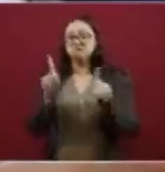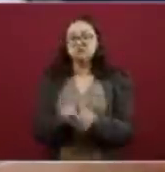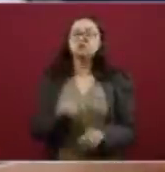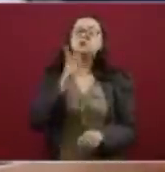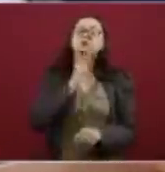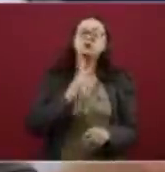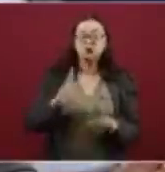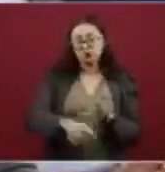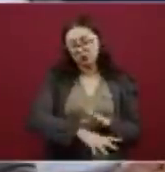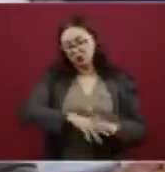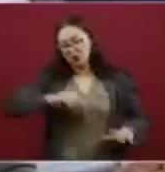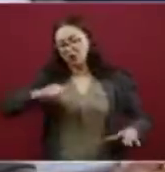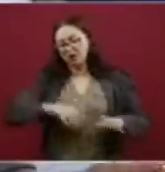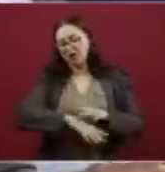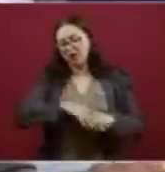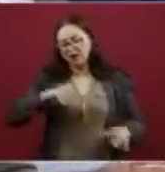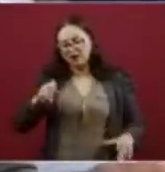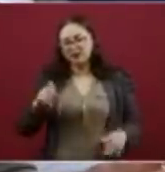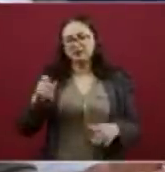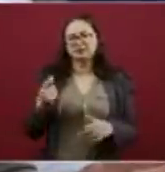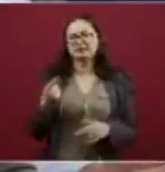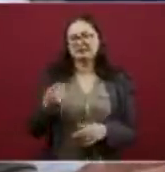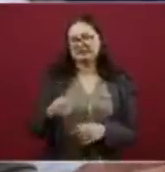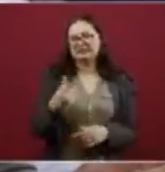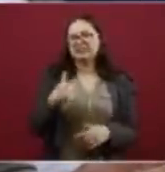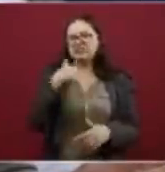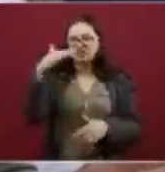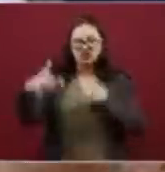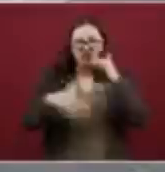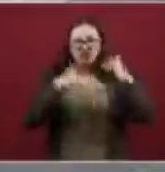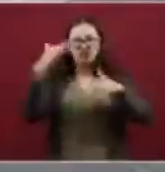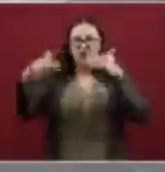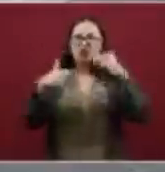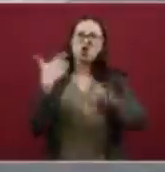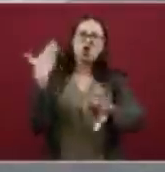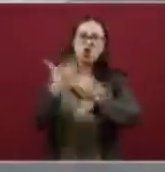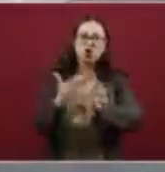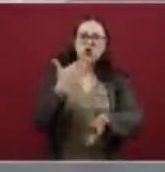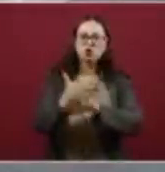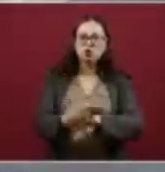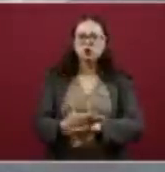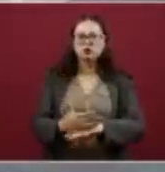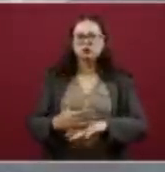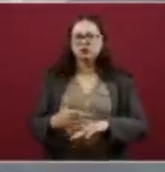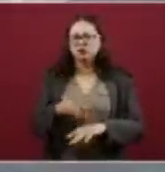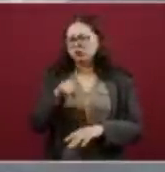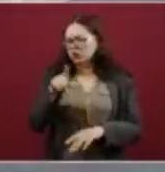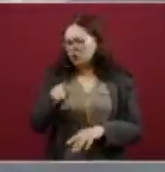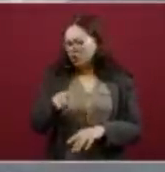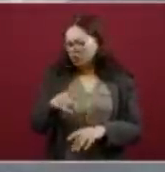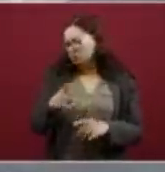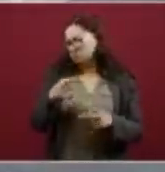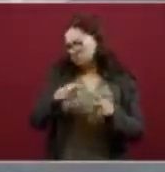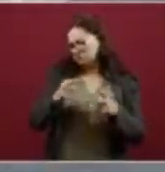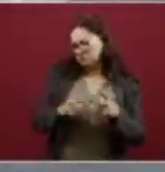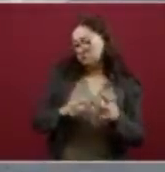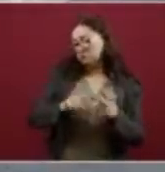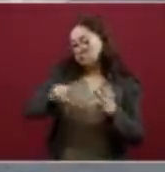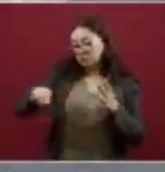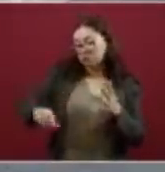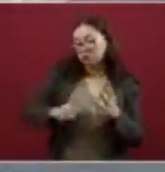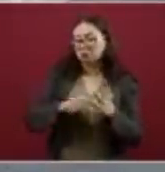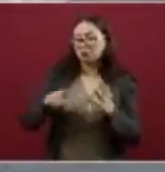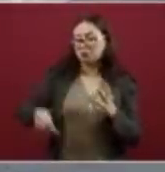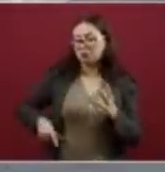porque resulta una medida bastante contaminante para el medio ambiente. ¿Su gobierno estaría abierto a la inversión